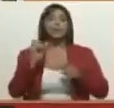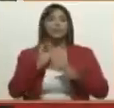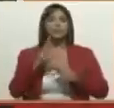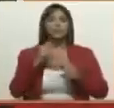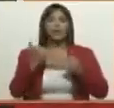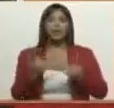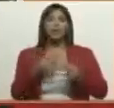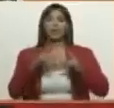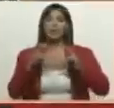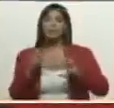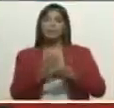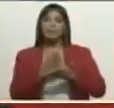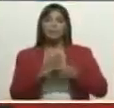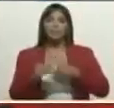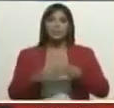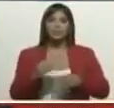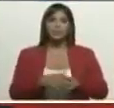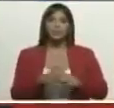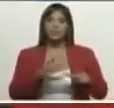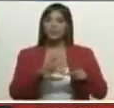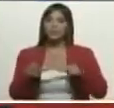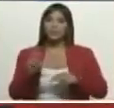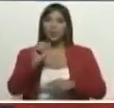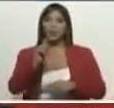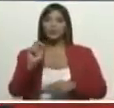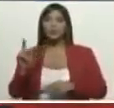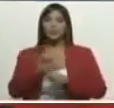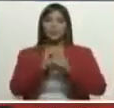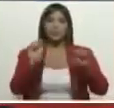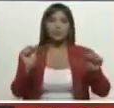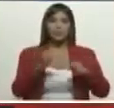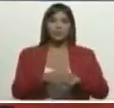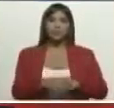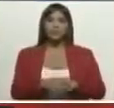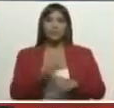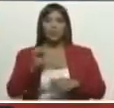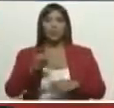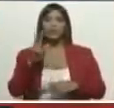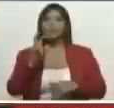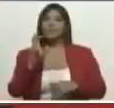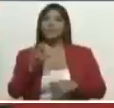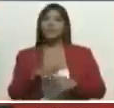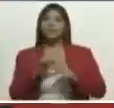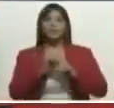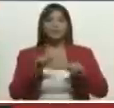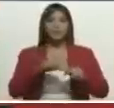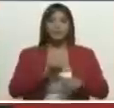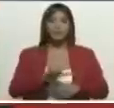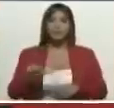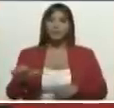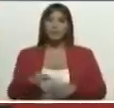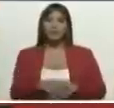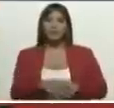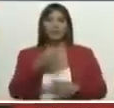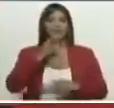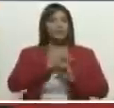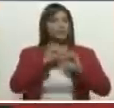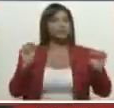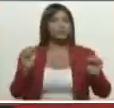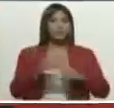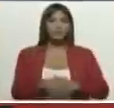Vamos ahora a revisar como siempre lo hacemos. Ya tenemos listo. 11 minutos de la mañana. Hoy es viernes. Estamos cerrando la semana de Café en la